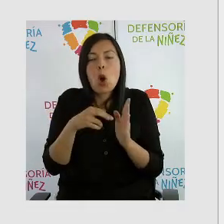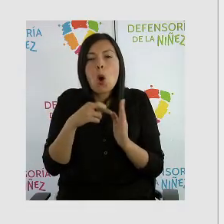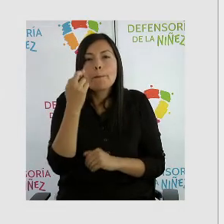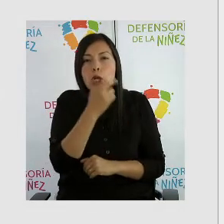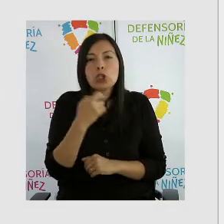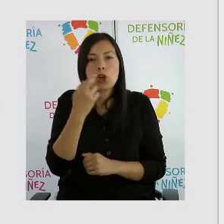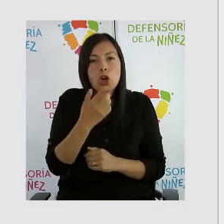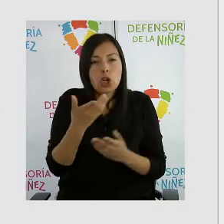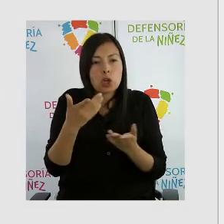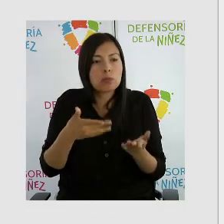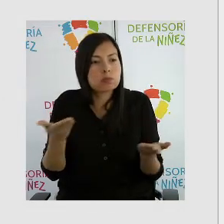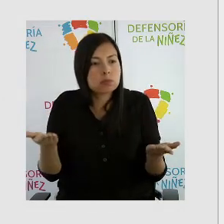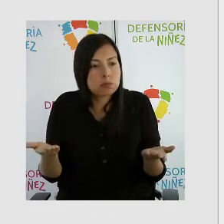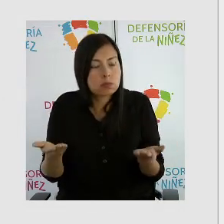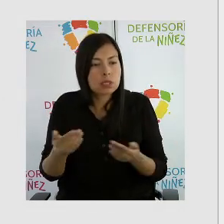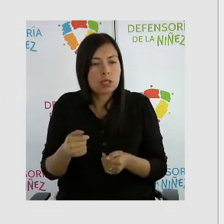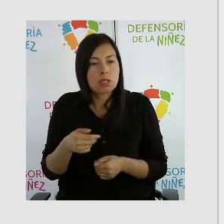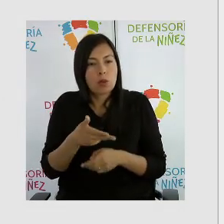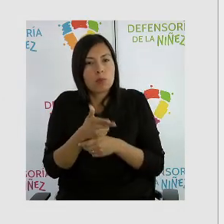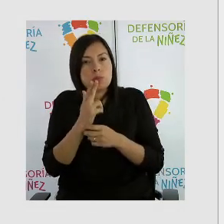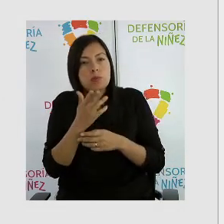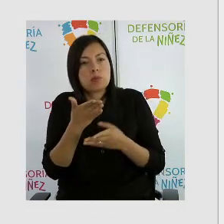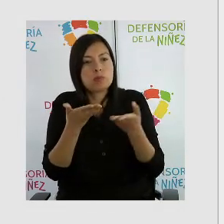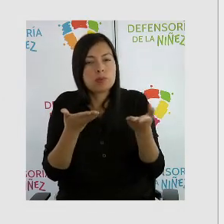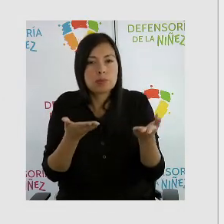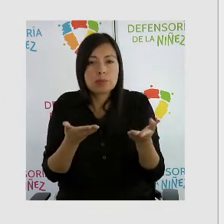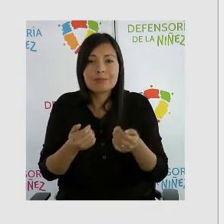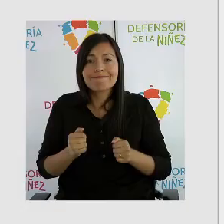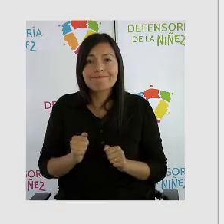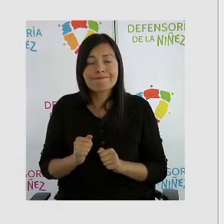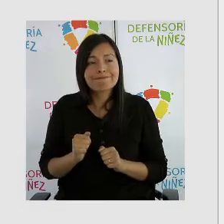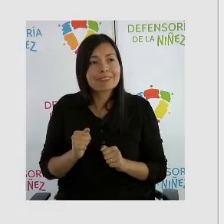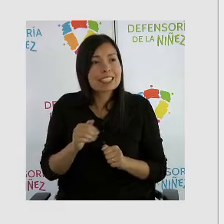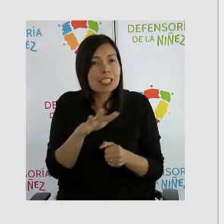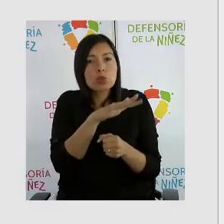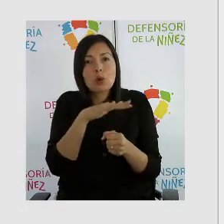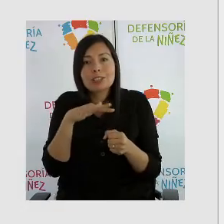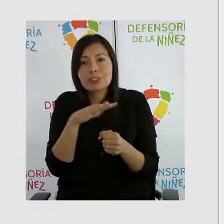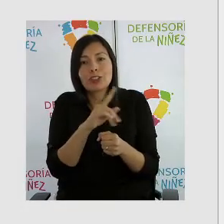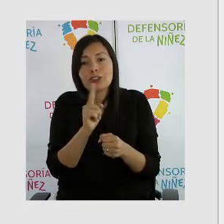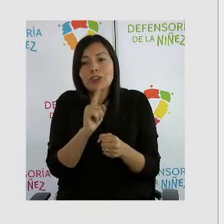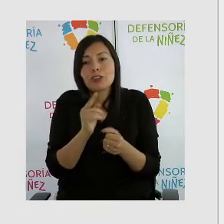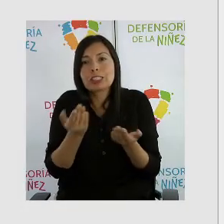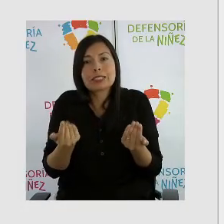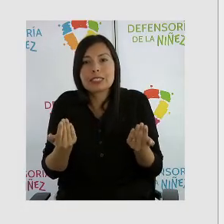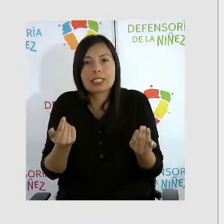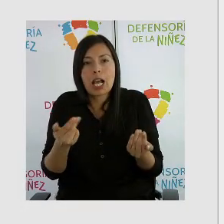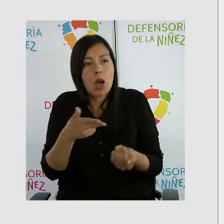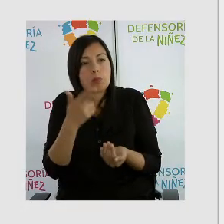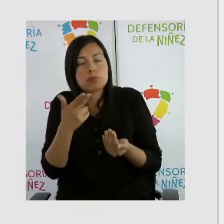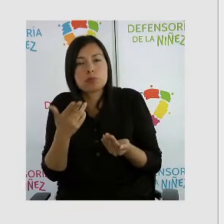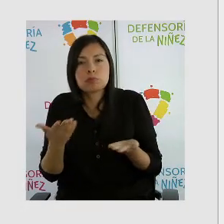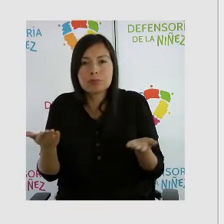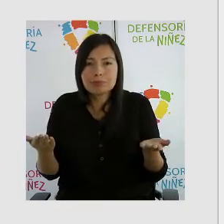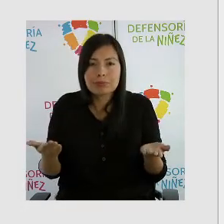disparar escopetas antidisturbios en circunstancias que no ameritaba desde las exigencias